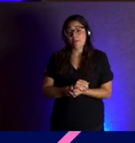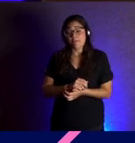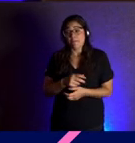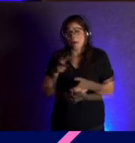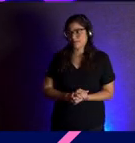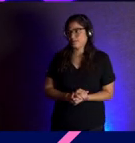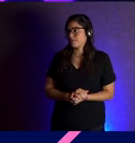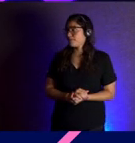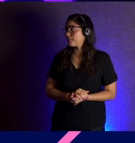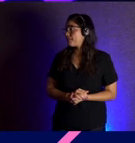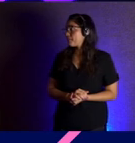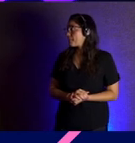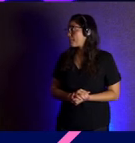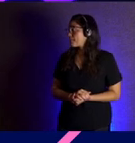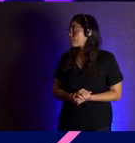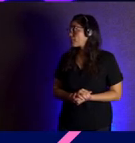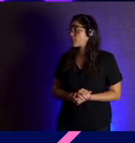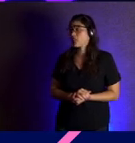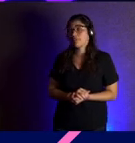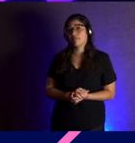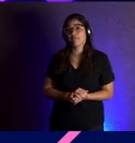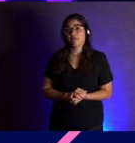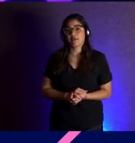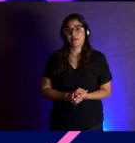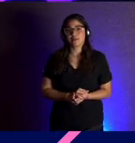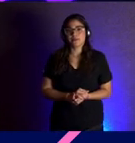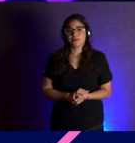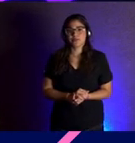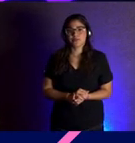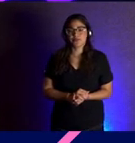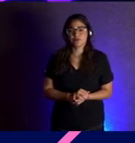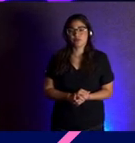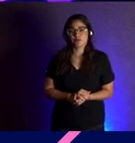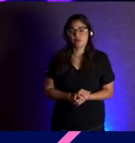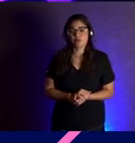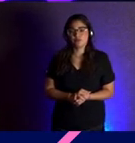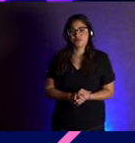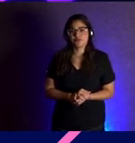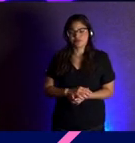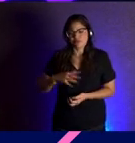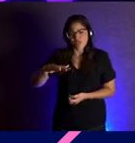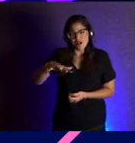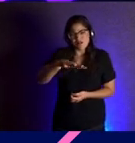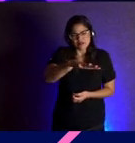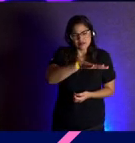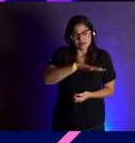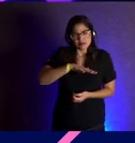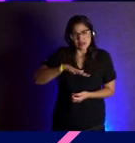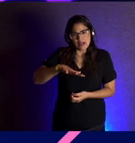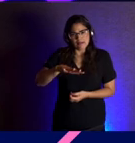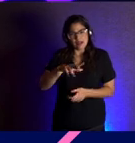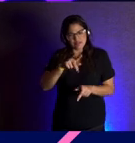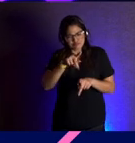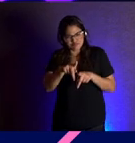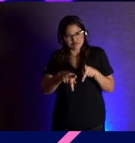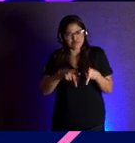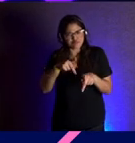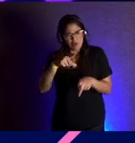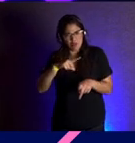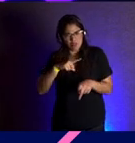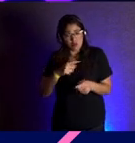hay. Encontramos que están desapareciendo. Y en las zonas más pobladas de Venezuela, el fuego nos hizo